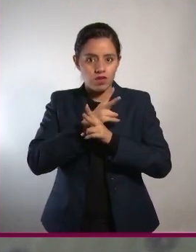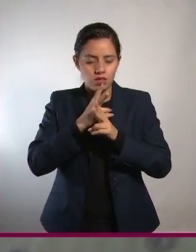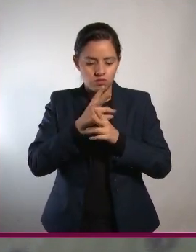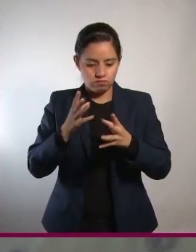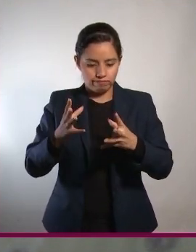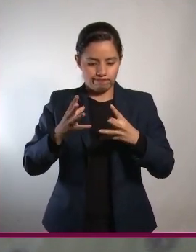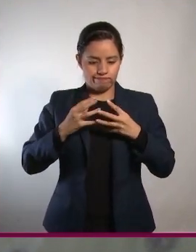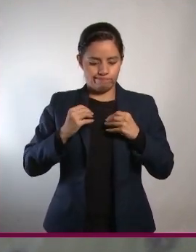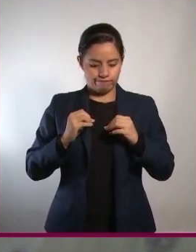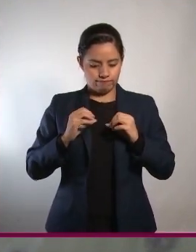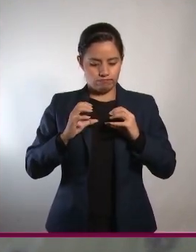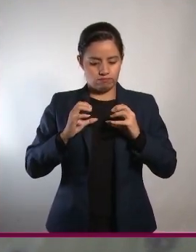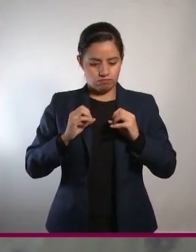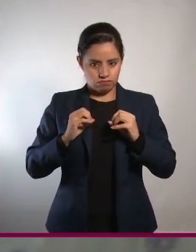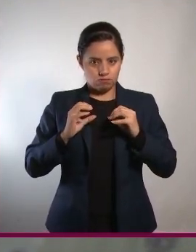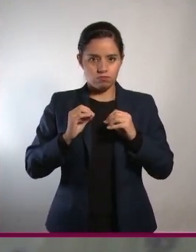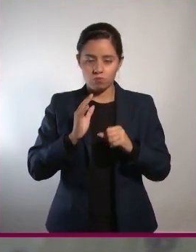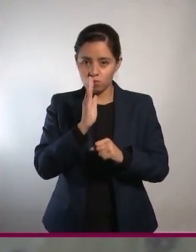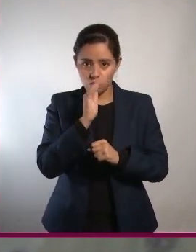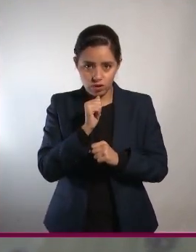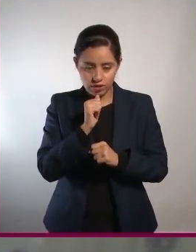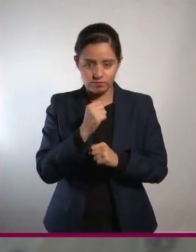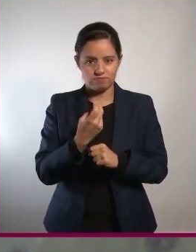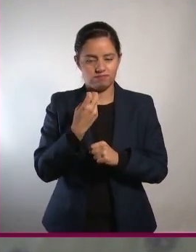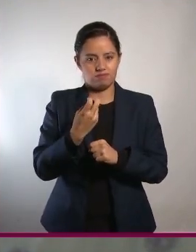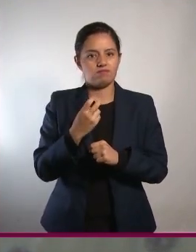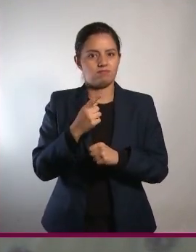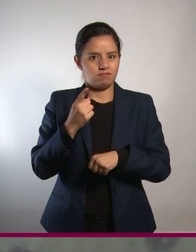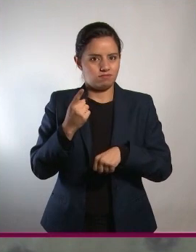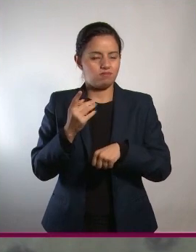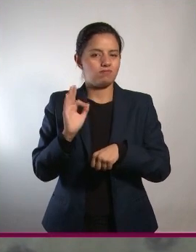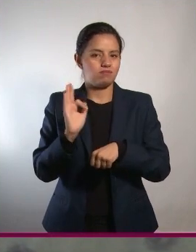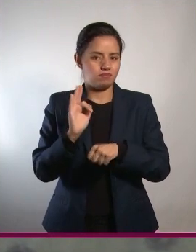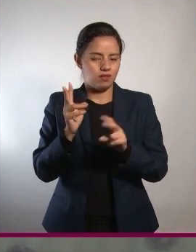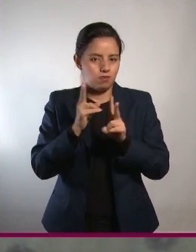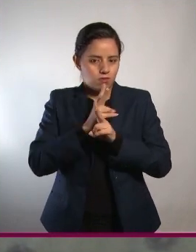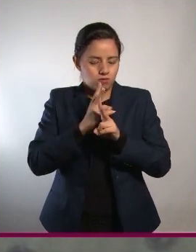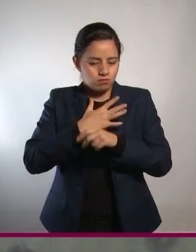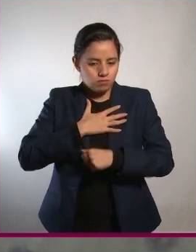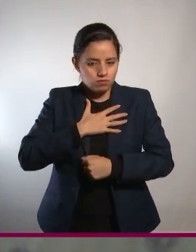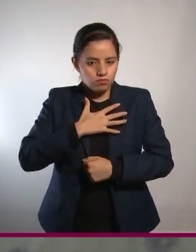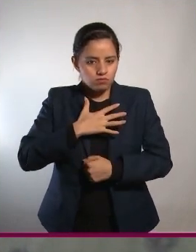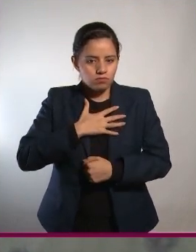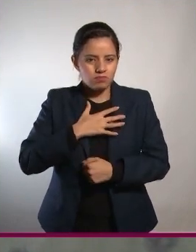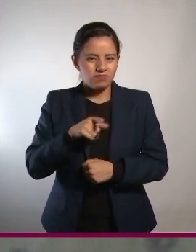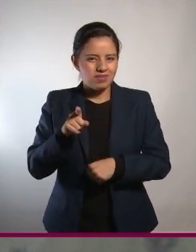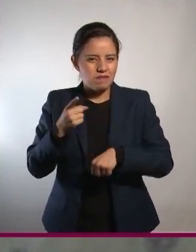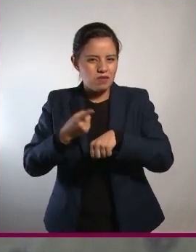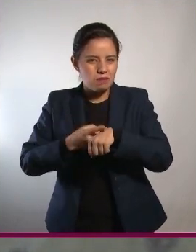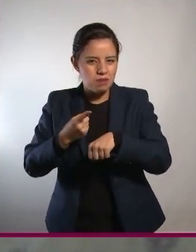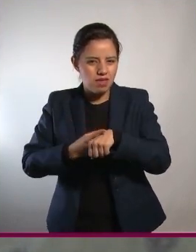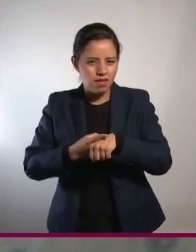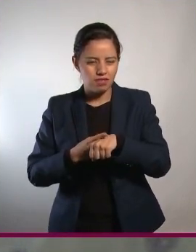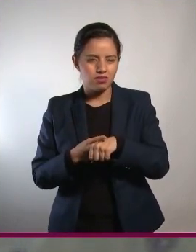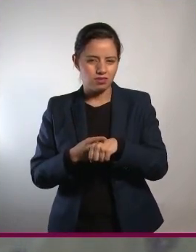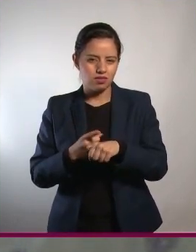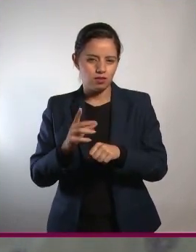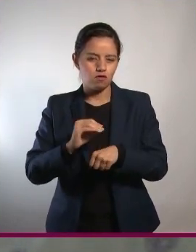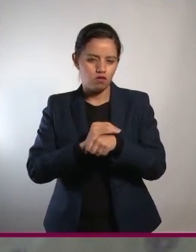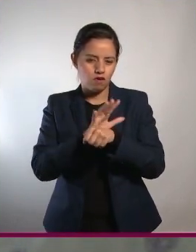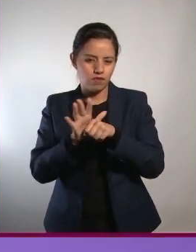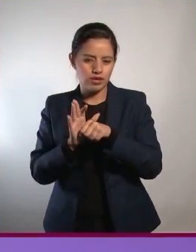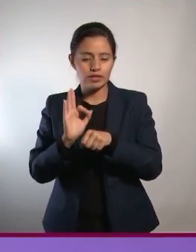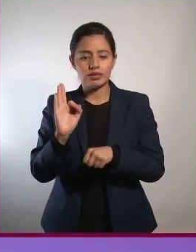oxígeno. En el caso de COVID, los pacientes pueden llegar a presentar hipoxia silenciosa, también conocida como